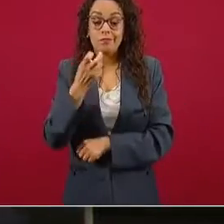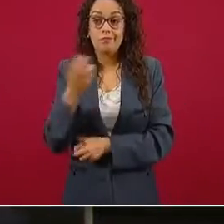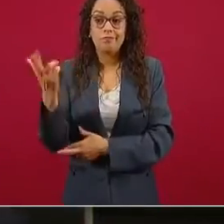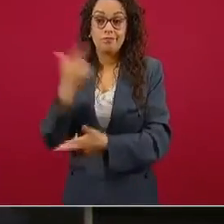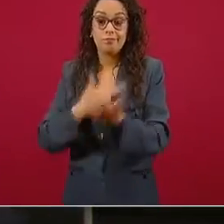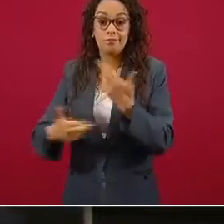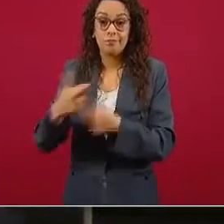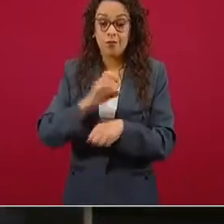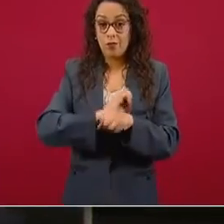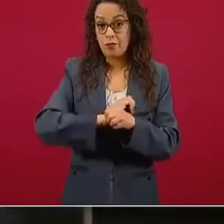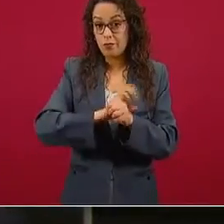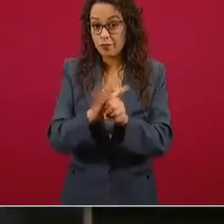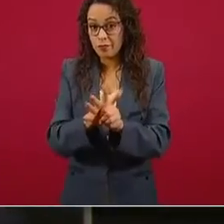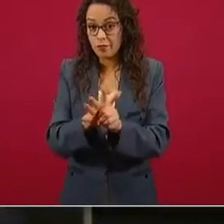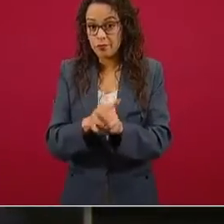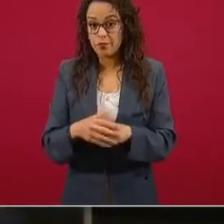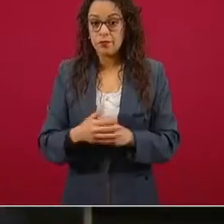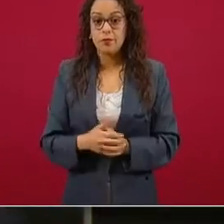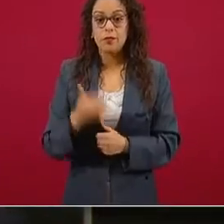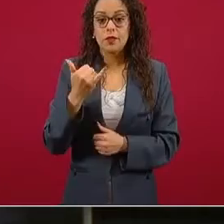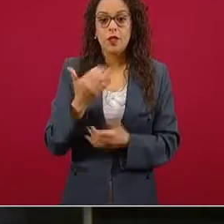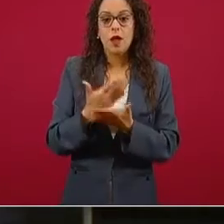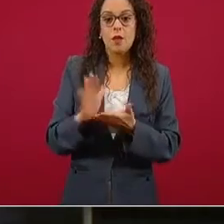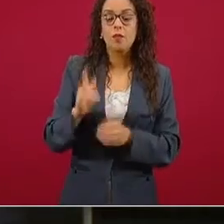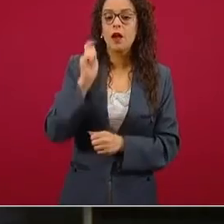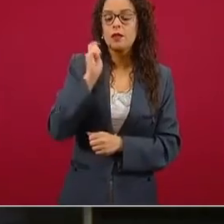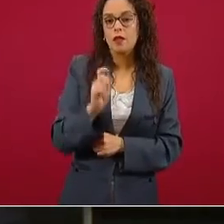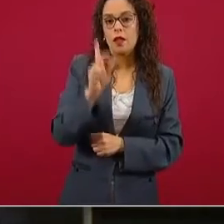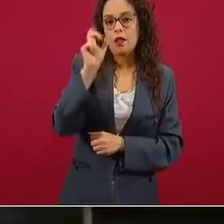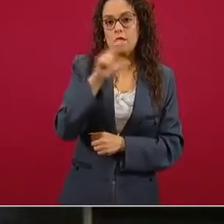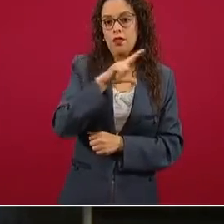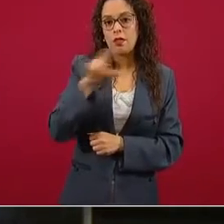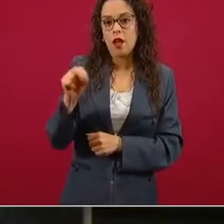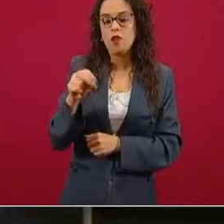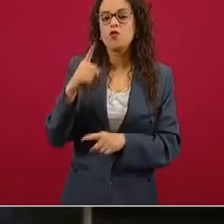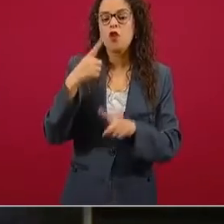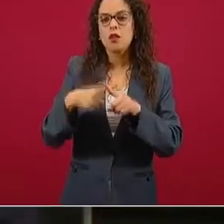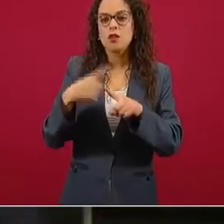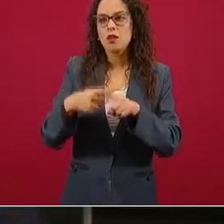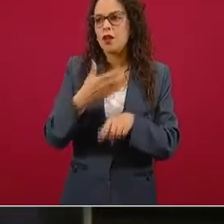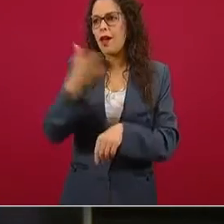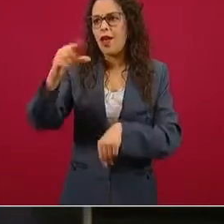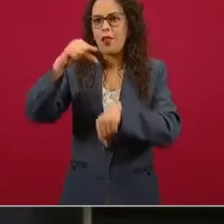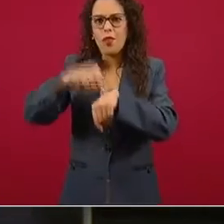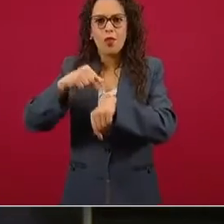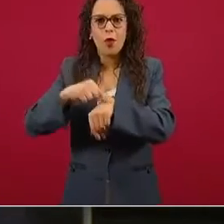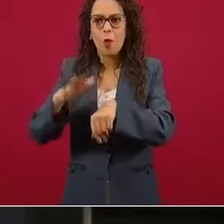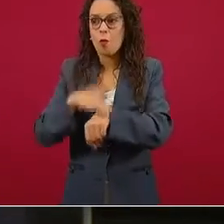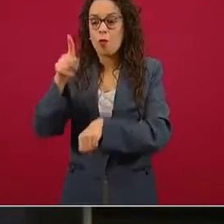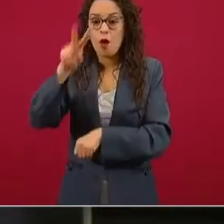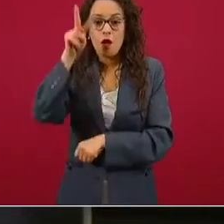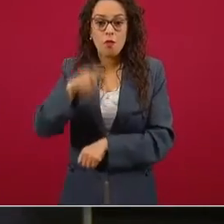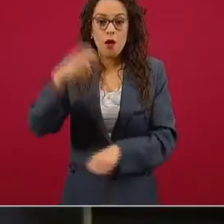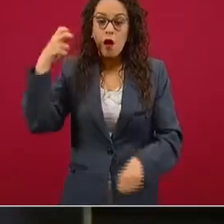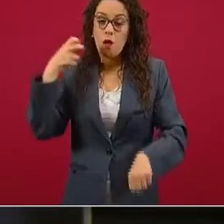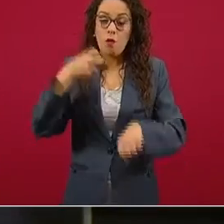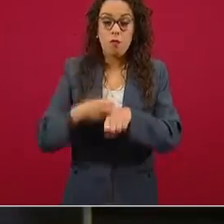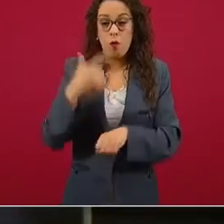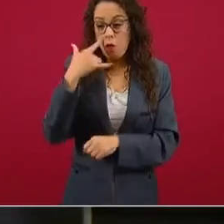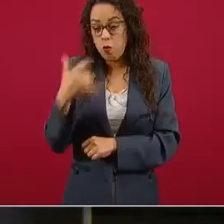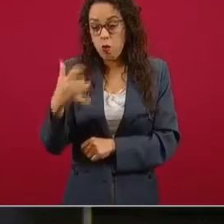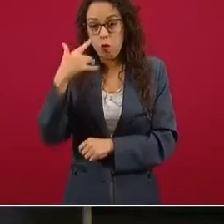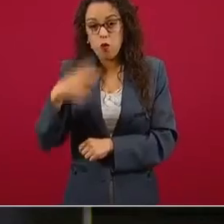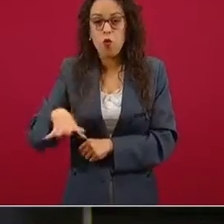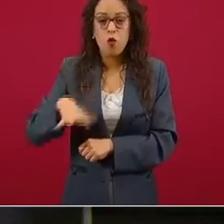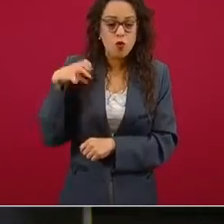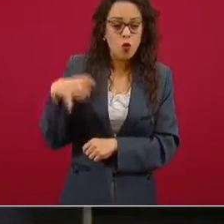que cómo afectaría a la planta de los médicos, ¿no? Porque ellos han sido los que han llevado pues todo el esfuerzo del combate a esta